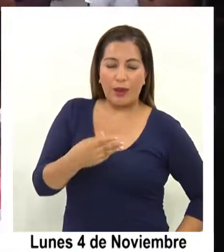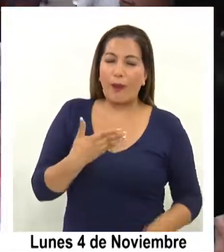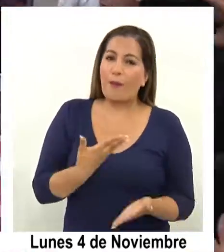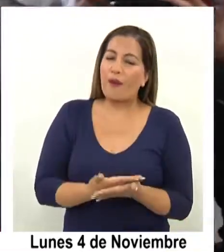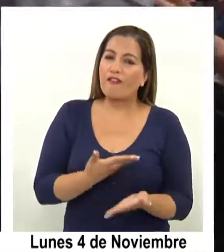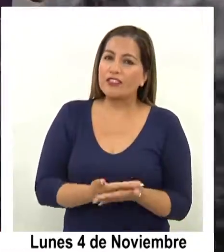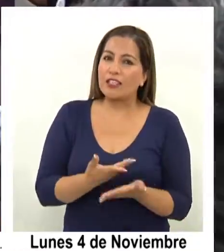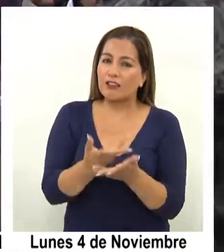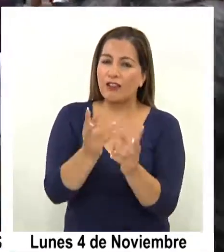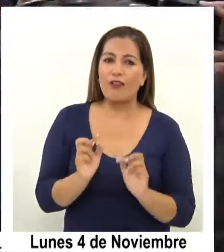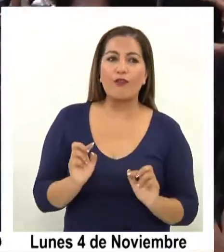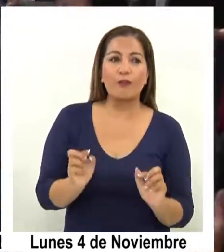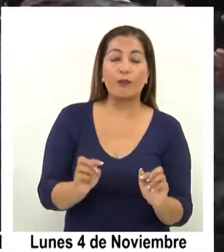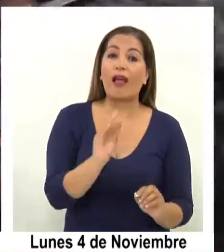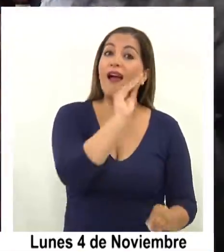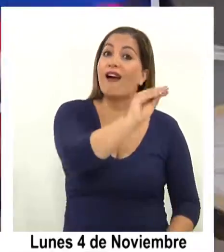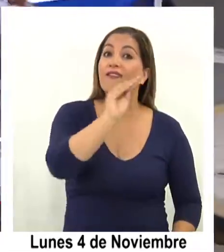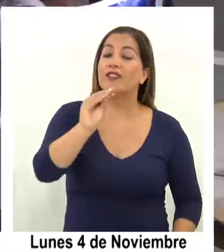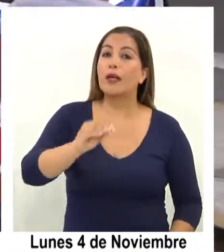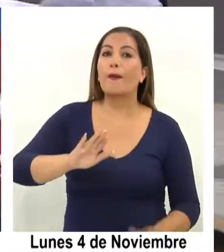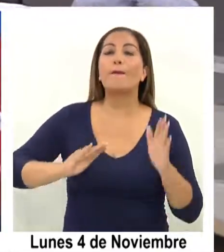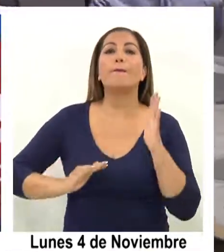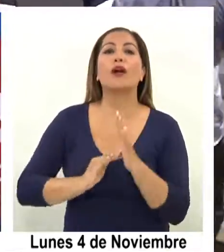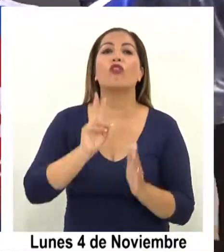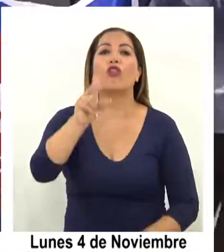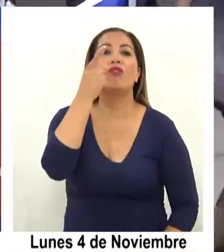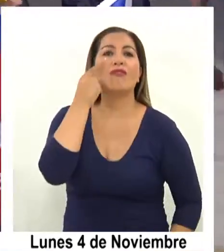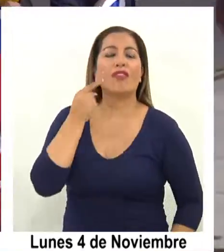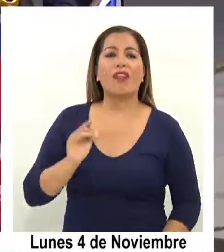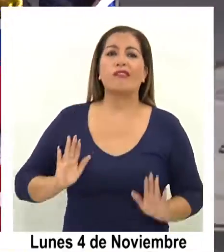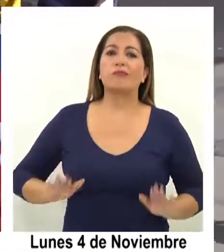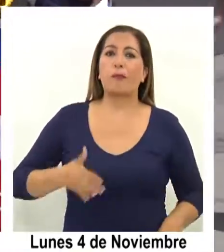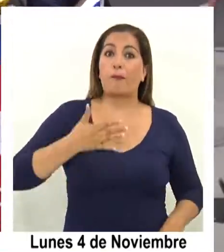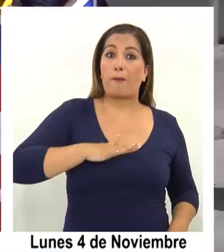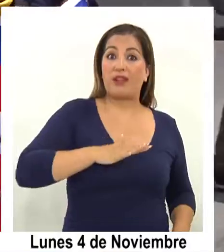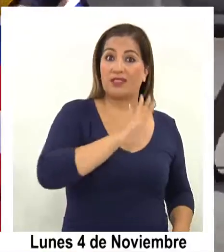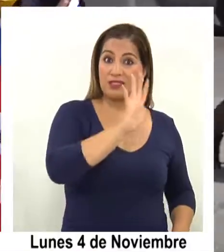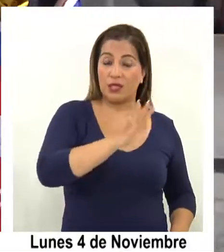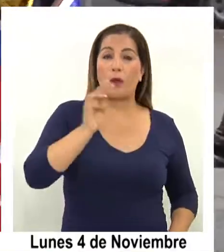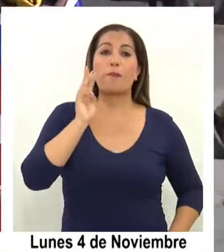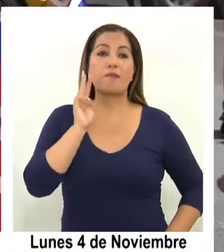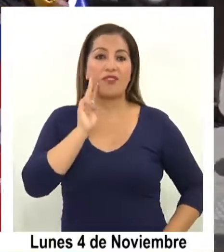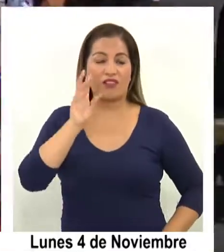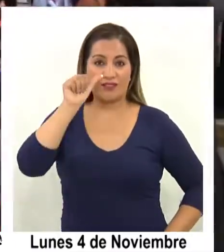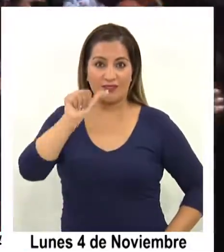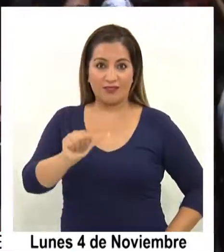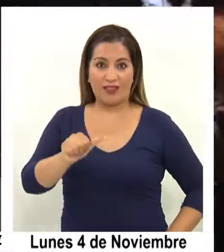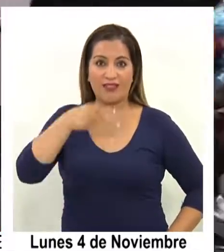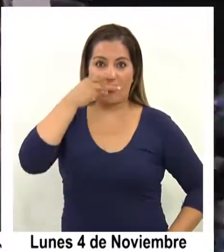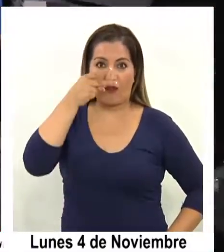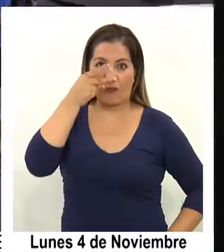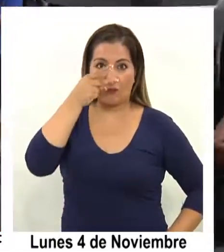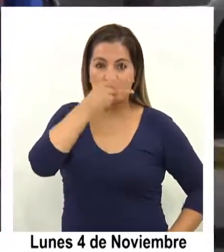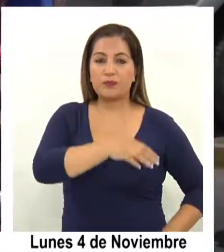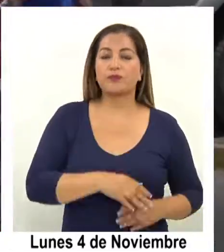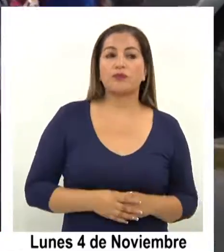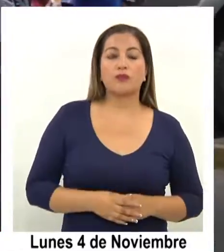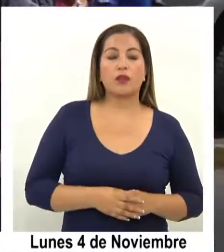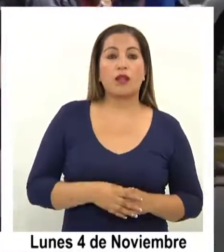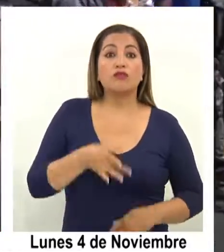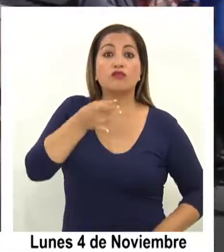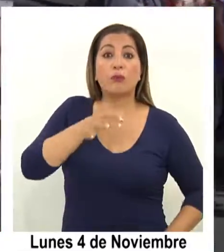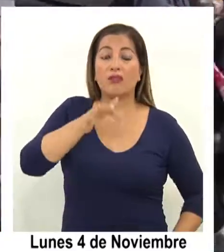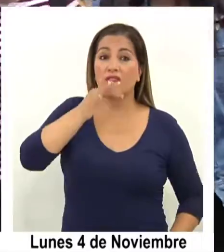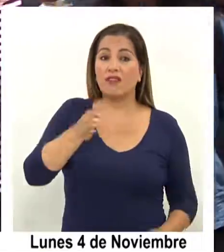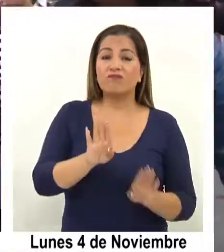aprovecharon la ocasión para anunciar un paro de dos días, martes 5 y miércoles 6 de noviembre. Solo